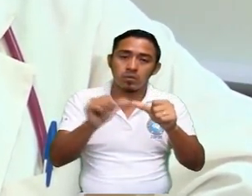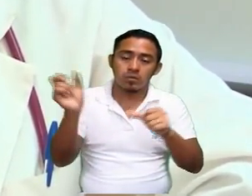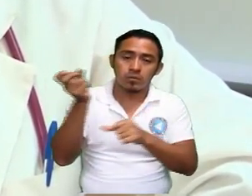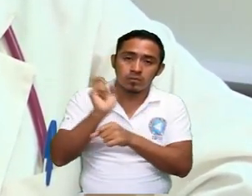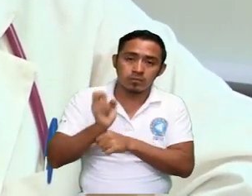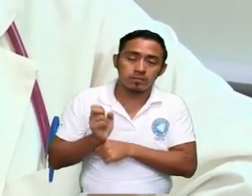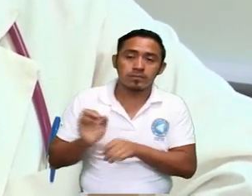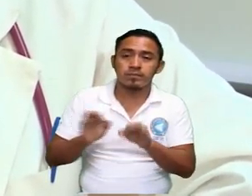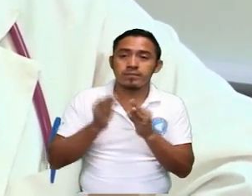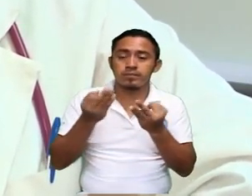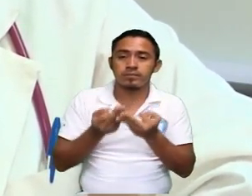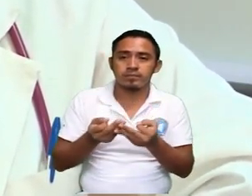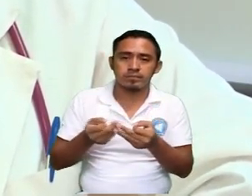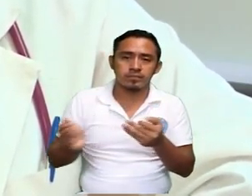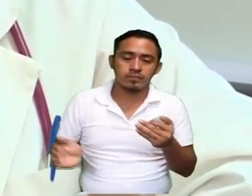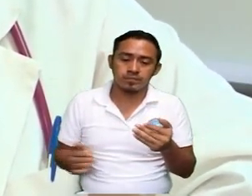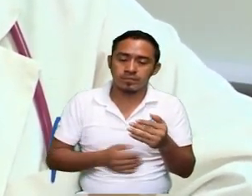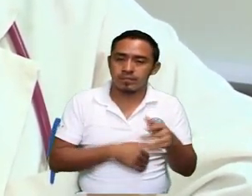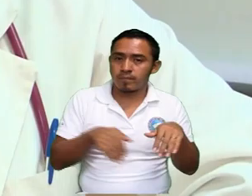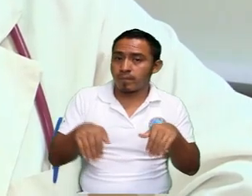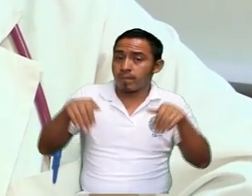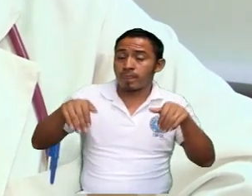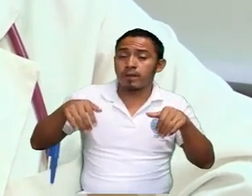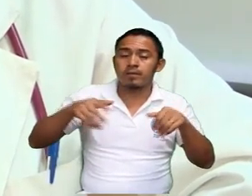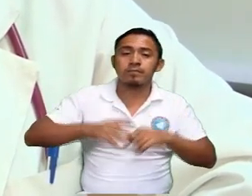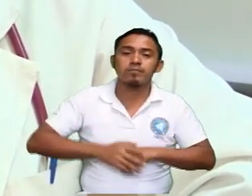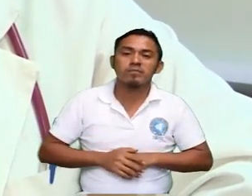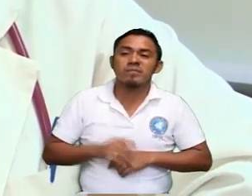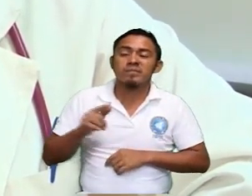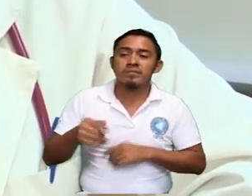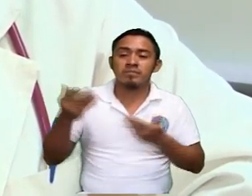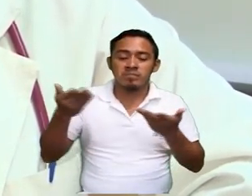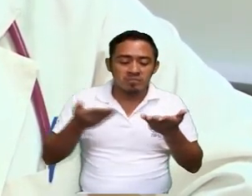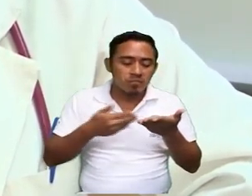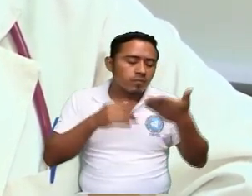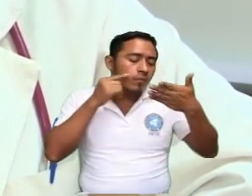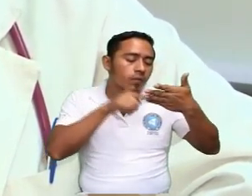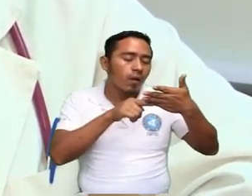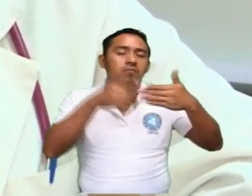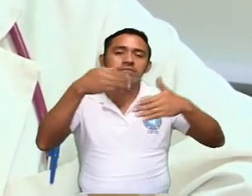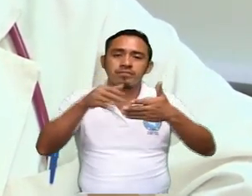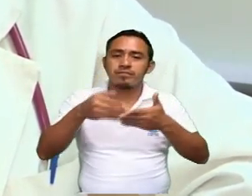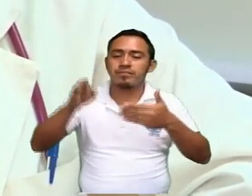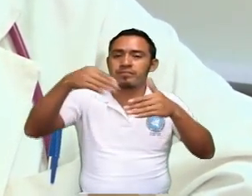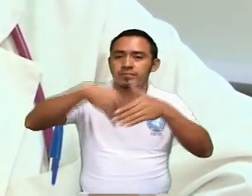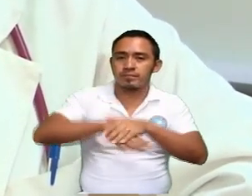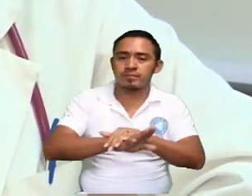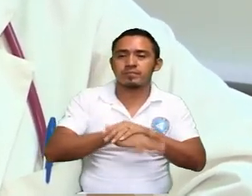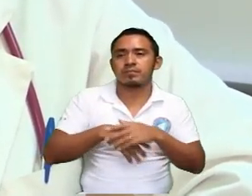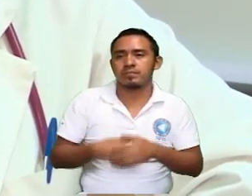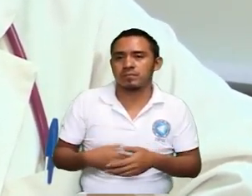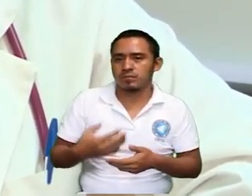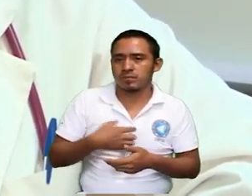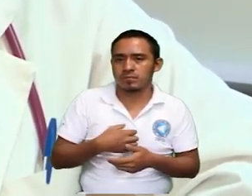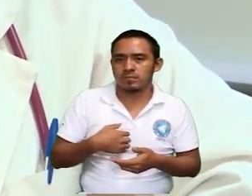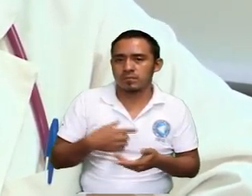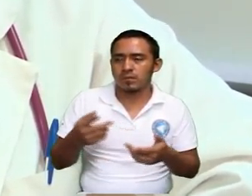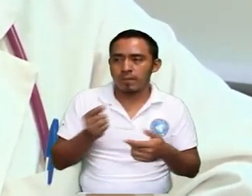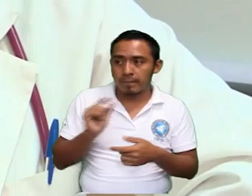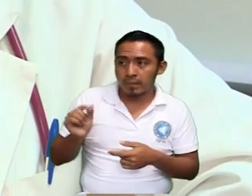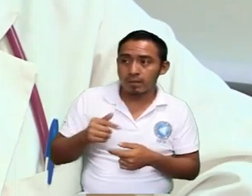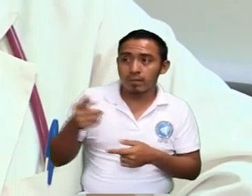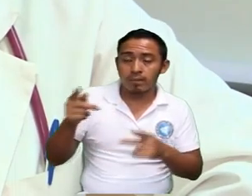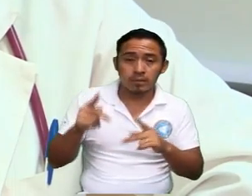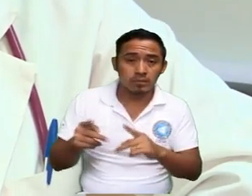familia canguro. Esto es... Ese es su pase, ¿verdad? Porque vos no le vas a prestar tu epicrisis a una persona, porque